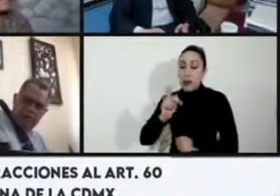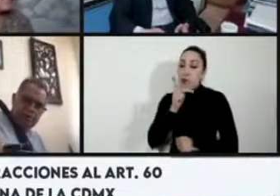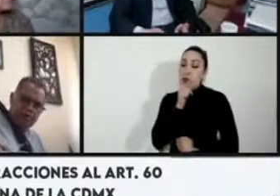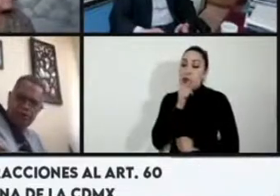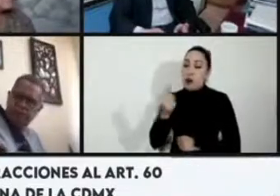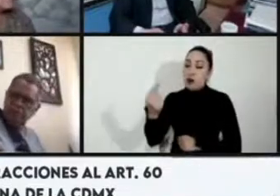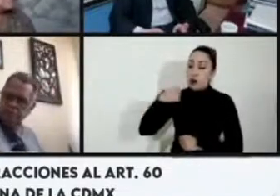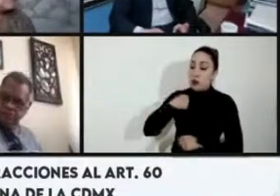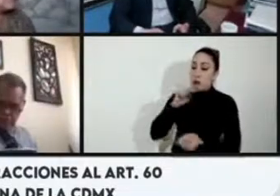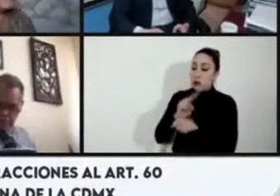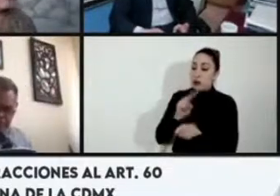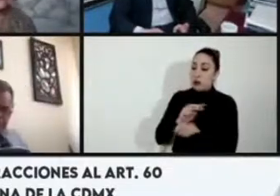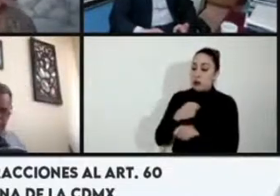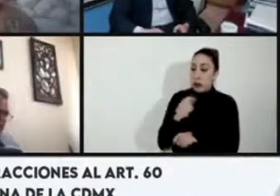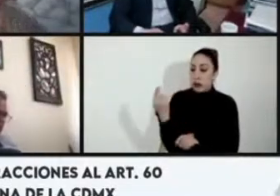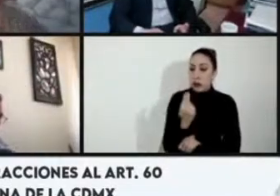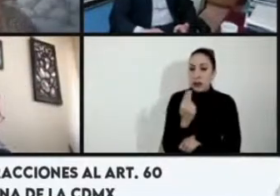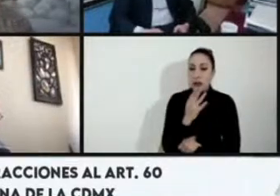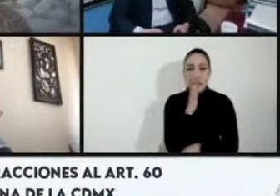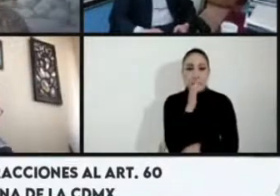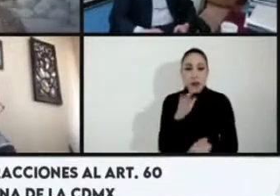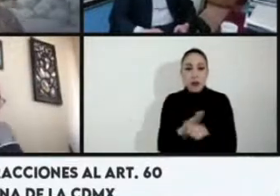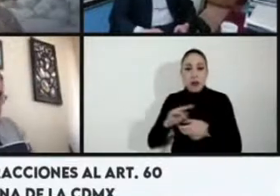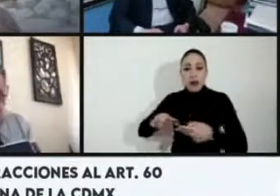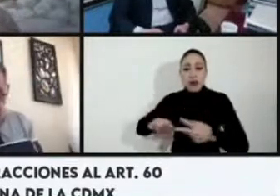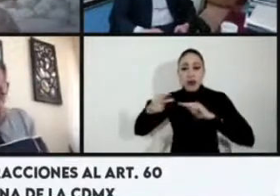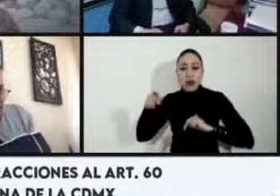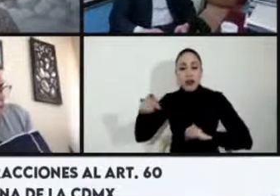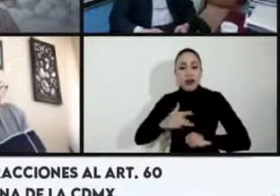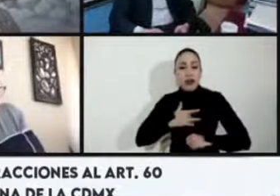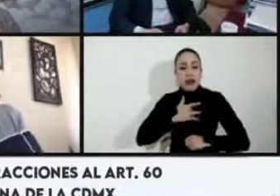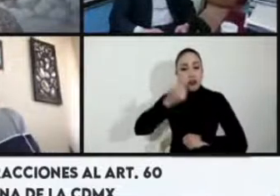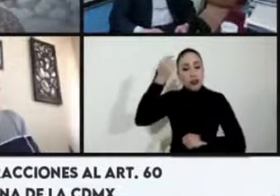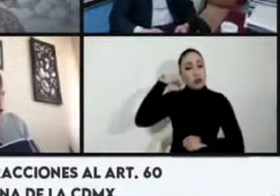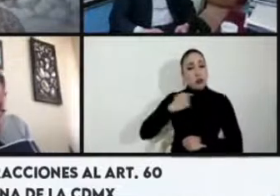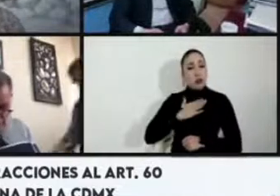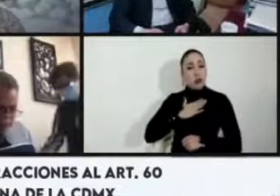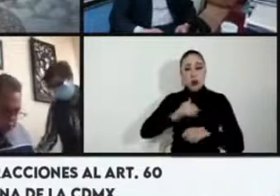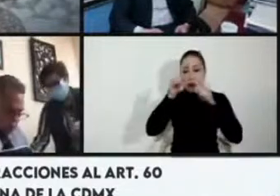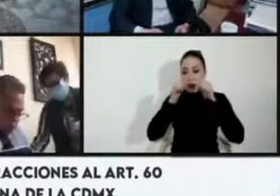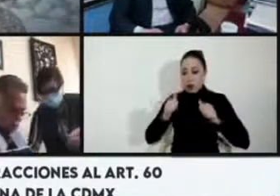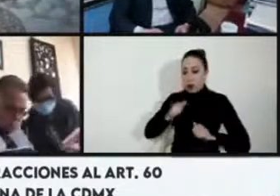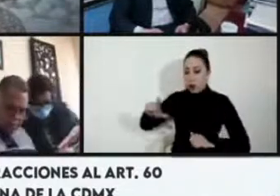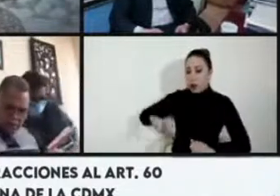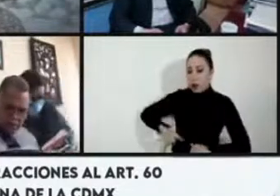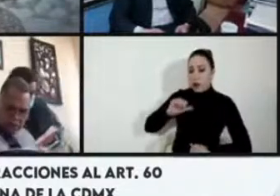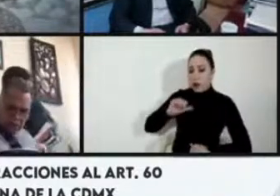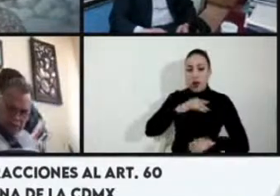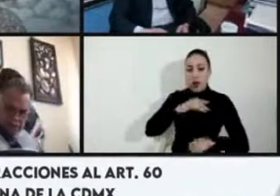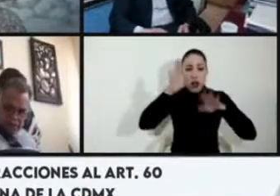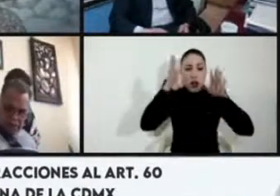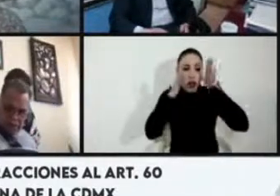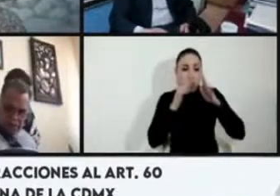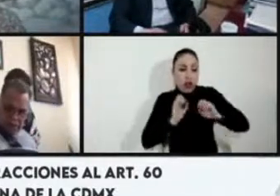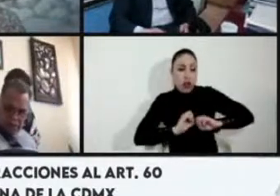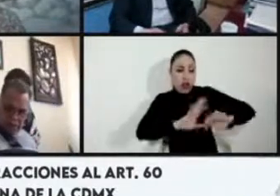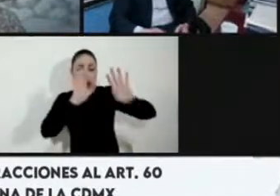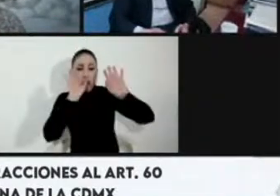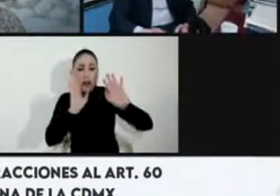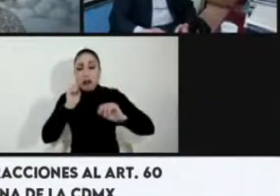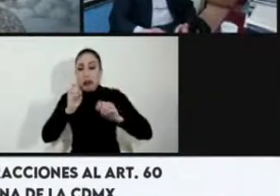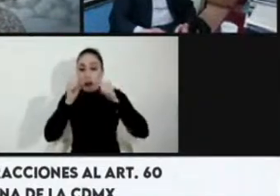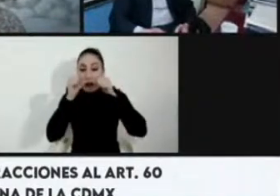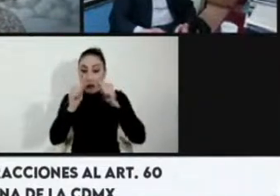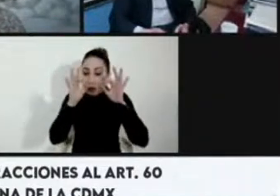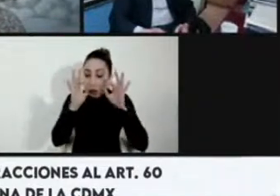requieren y que merecen estas corporaciones para atender los graves problemas de prevención y